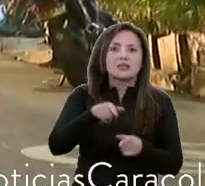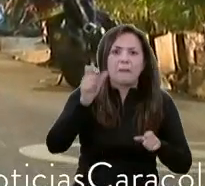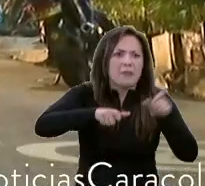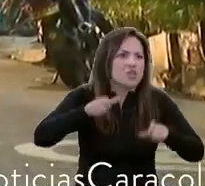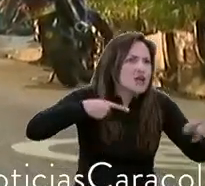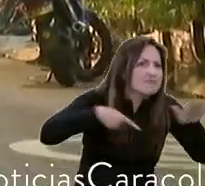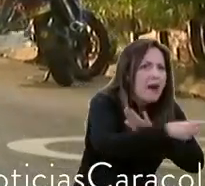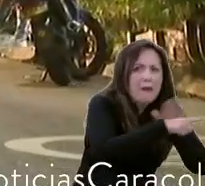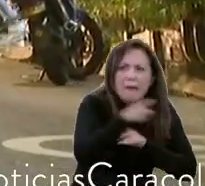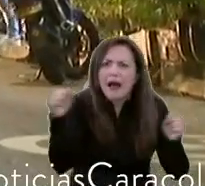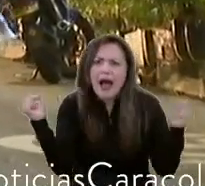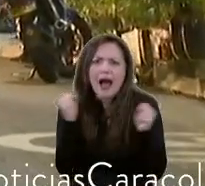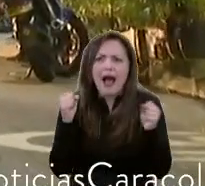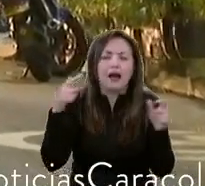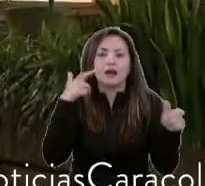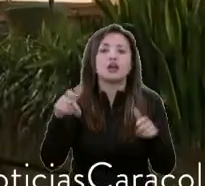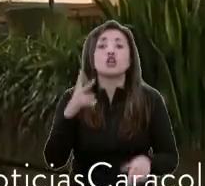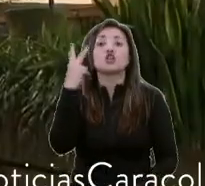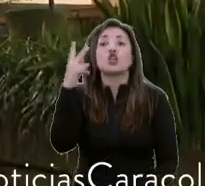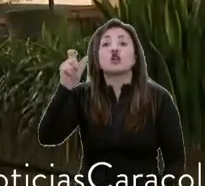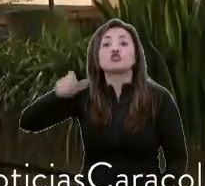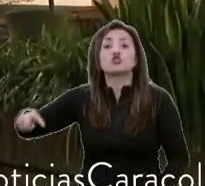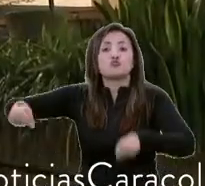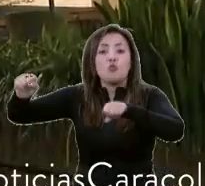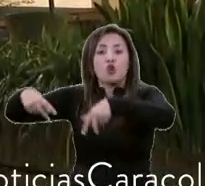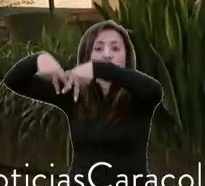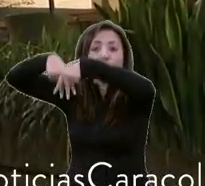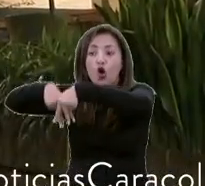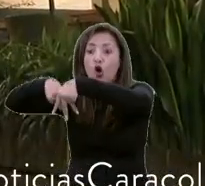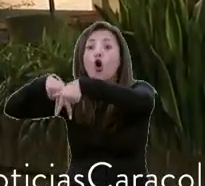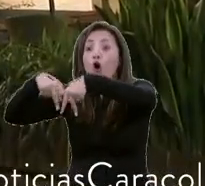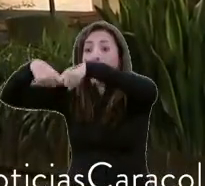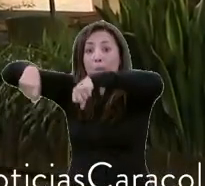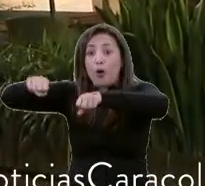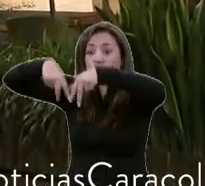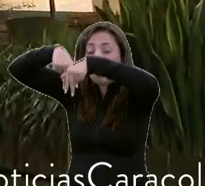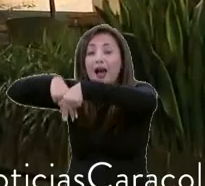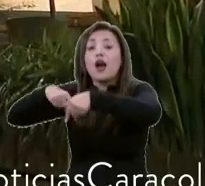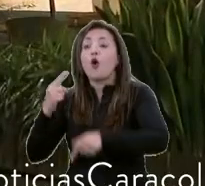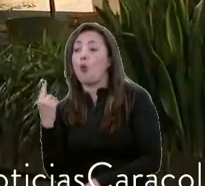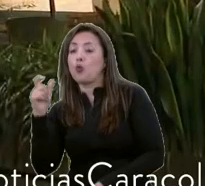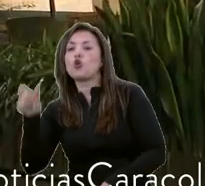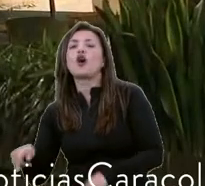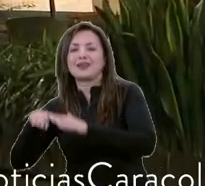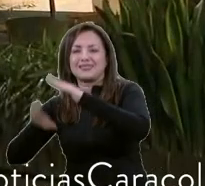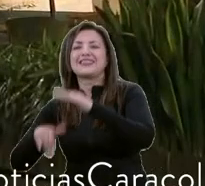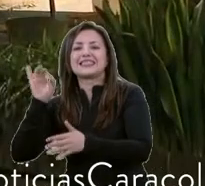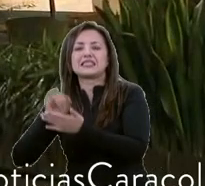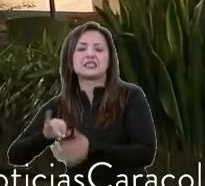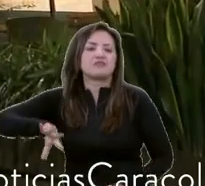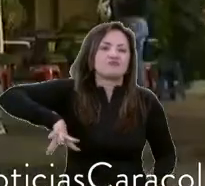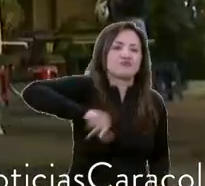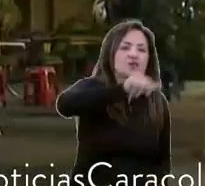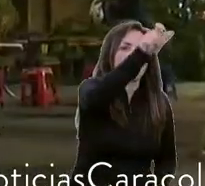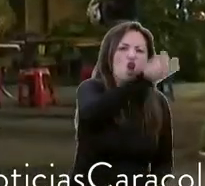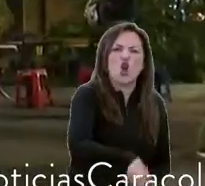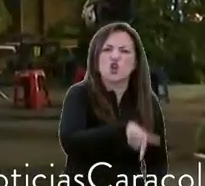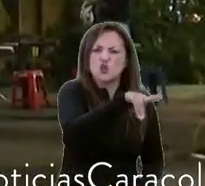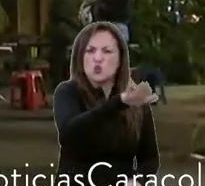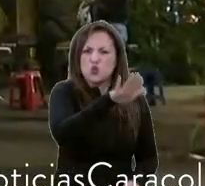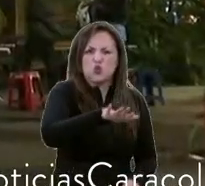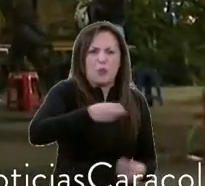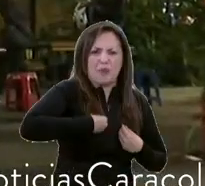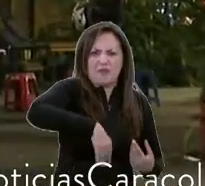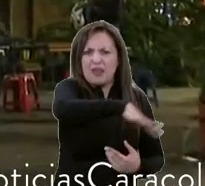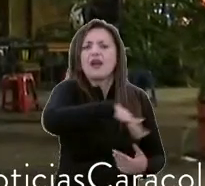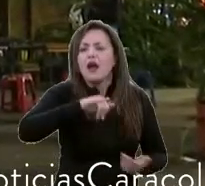pudieron. Al parecer, dos personas en una moto, uno de ellos menor de edad, iban a hurtarle las pertenencias a un ciudadano que, en medio del